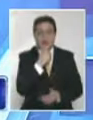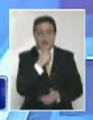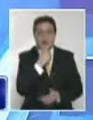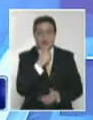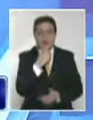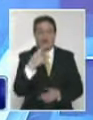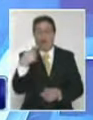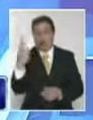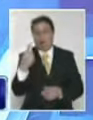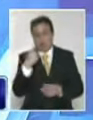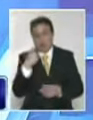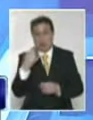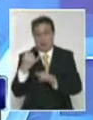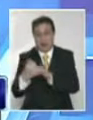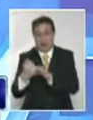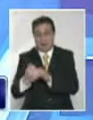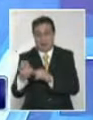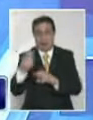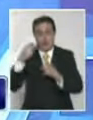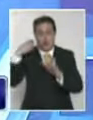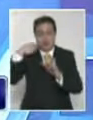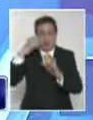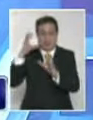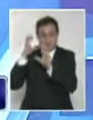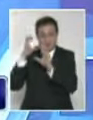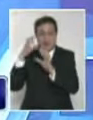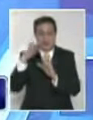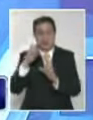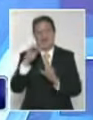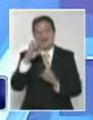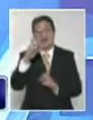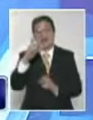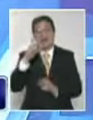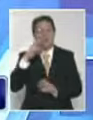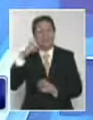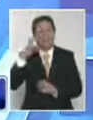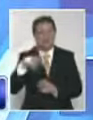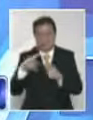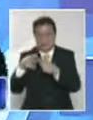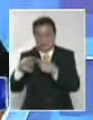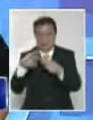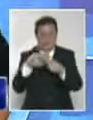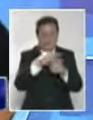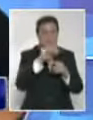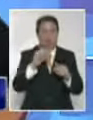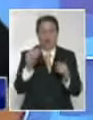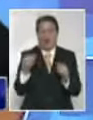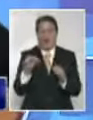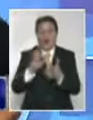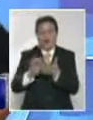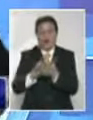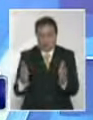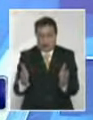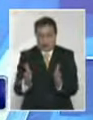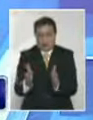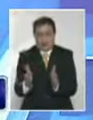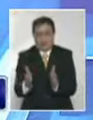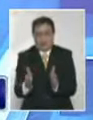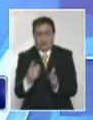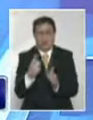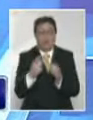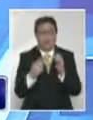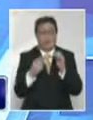Dragomir Jankovic, que era el camarógrafo y el editor, y nosotros hacíamos de todo, vivíamos en una oficinita así chiquitita frente al análisis. Y era